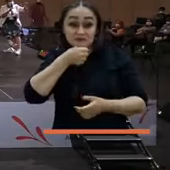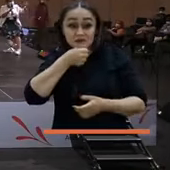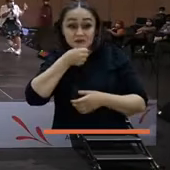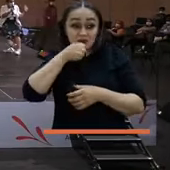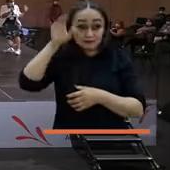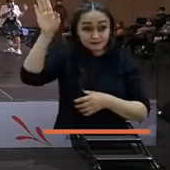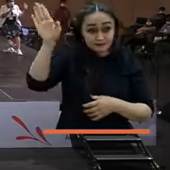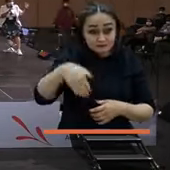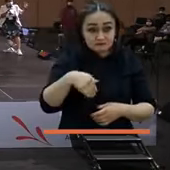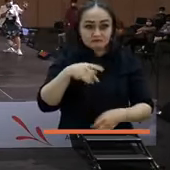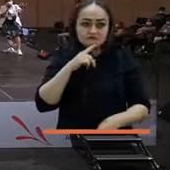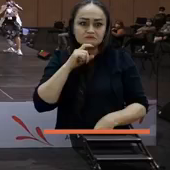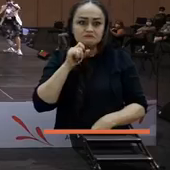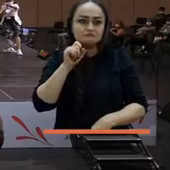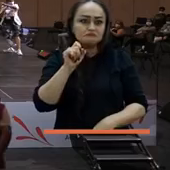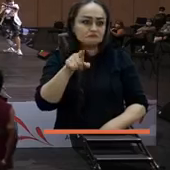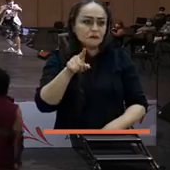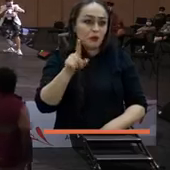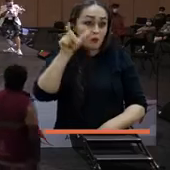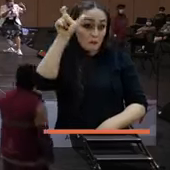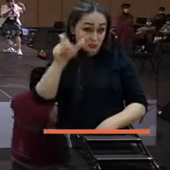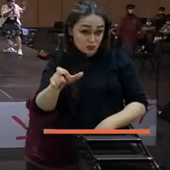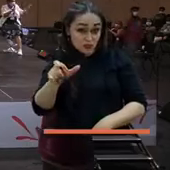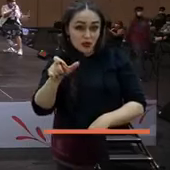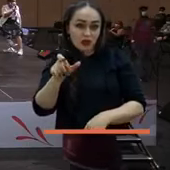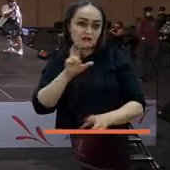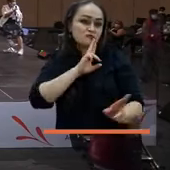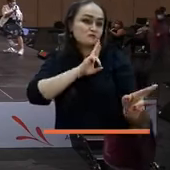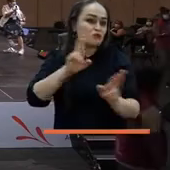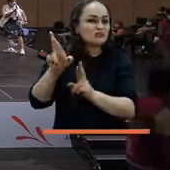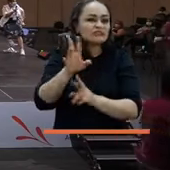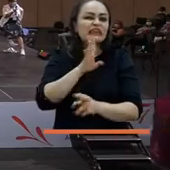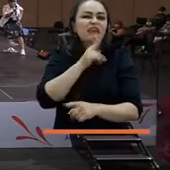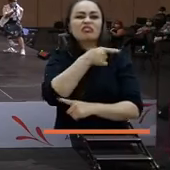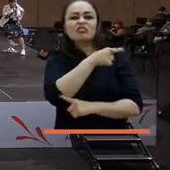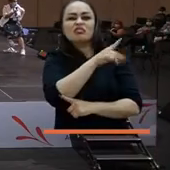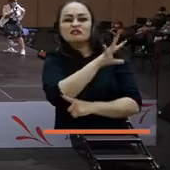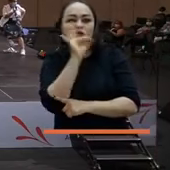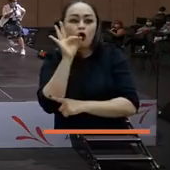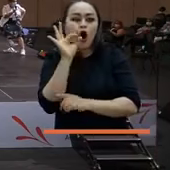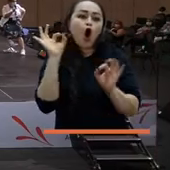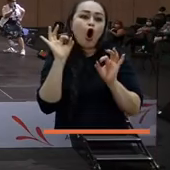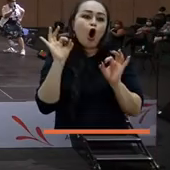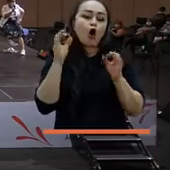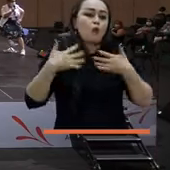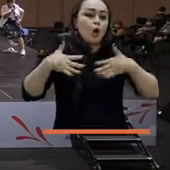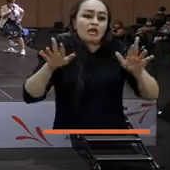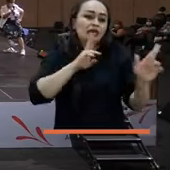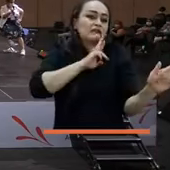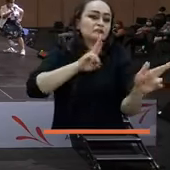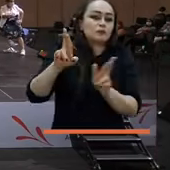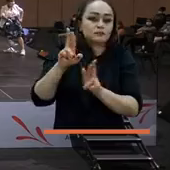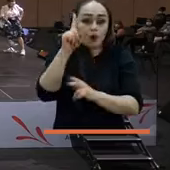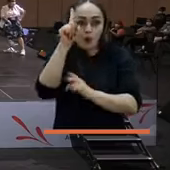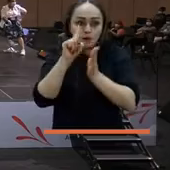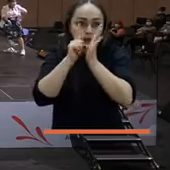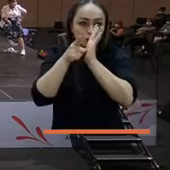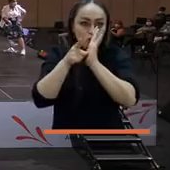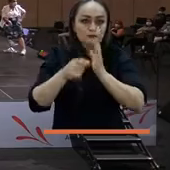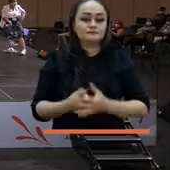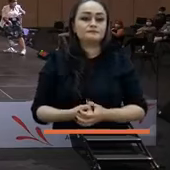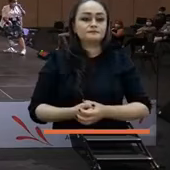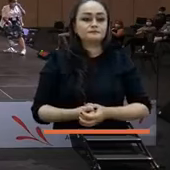si quieres puedes hacer la pregunta dirigida o la puedes plantear en términos amplios y tienes un minuto